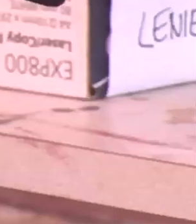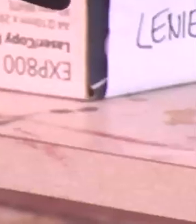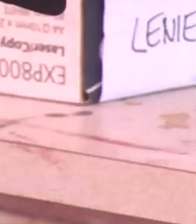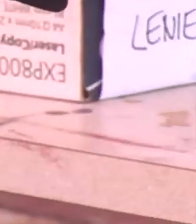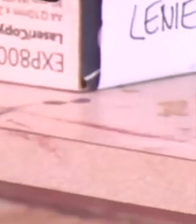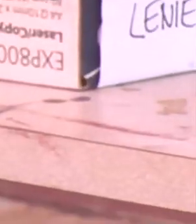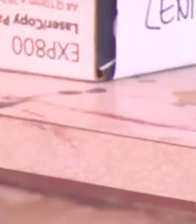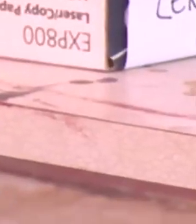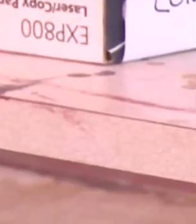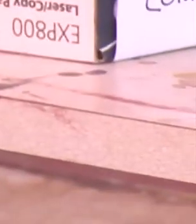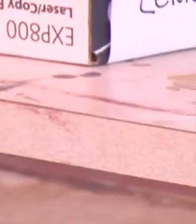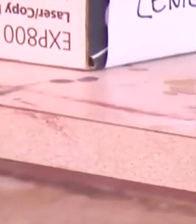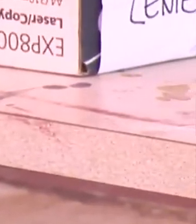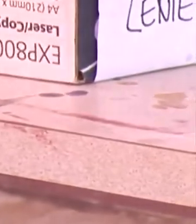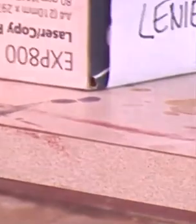paciencia.